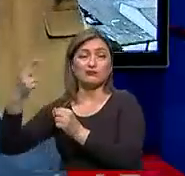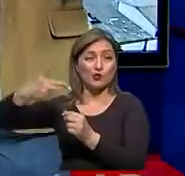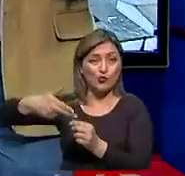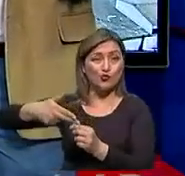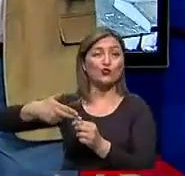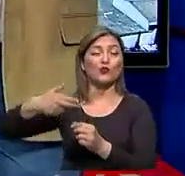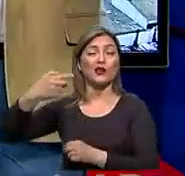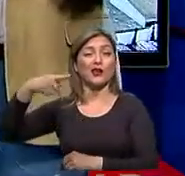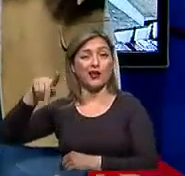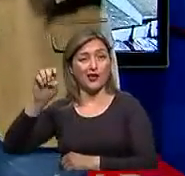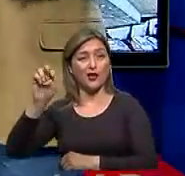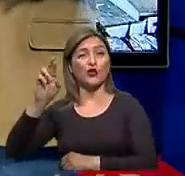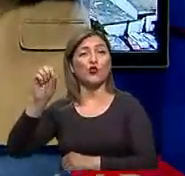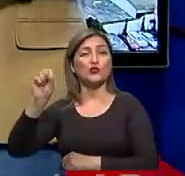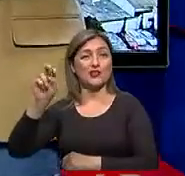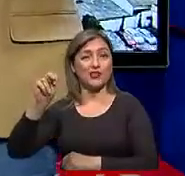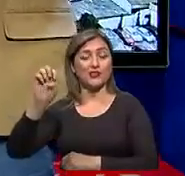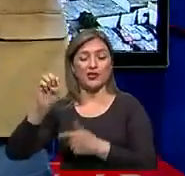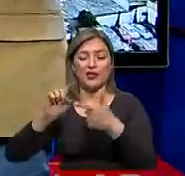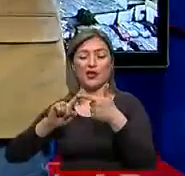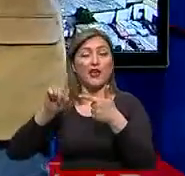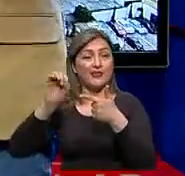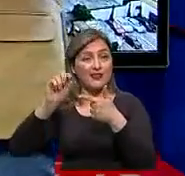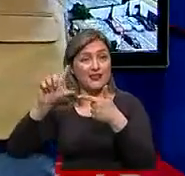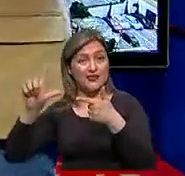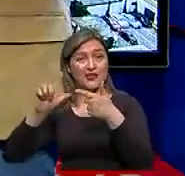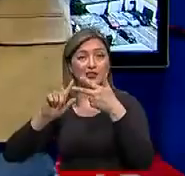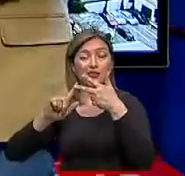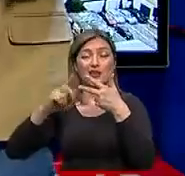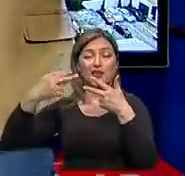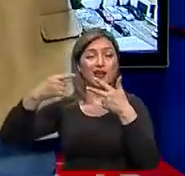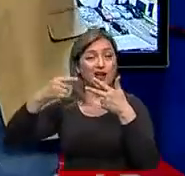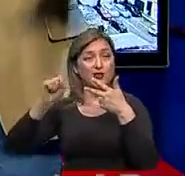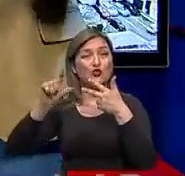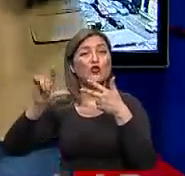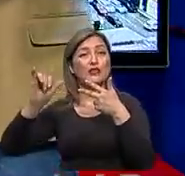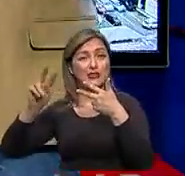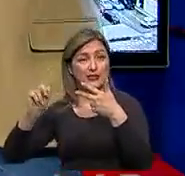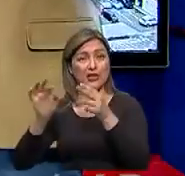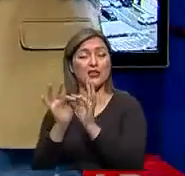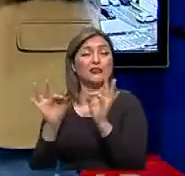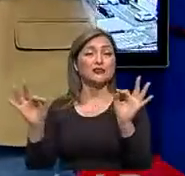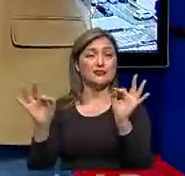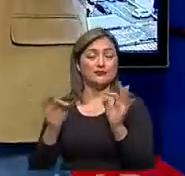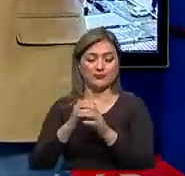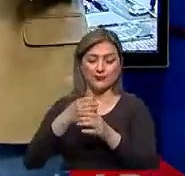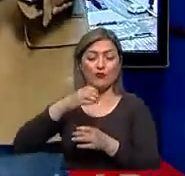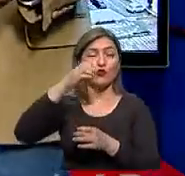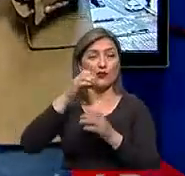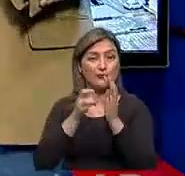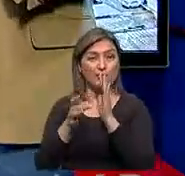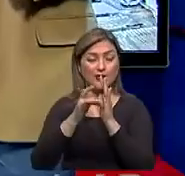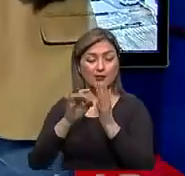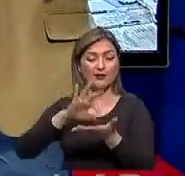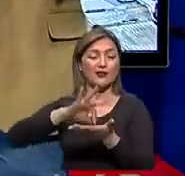en querosene, en diésel, en gasolina y en combustible limpio. Entonces, las botellas, las tapas, las fundas